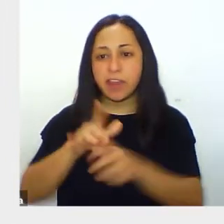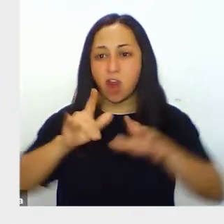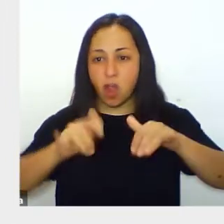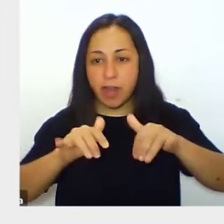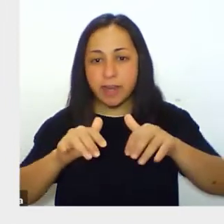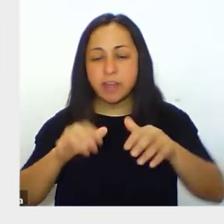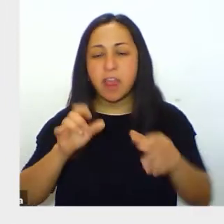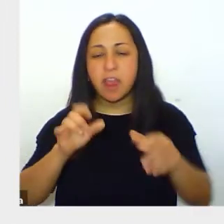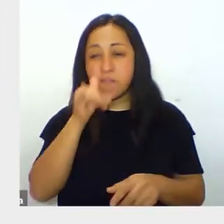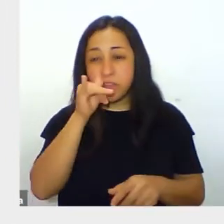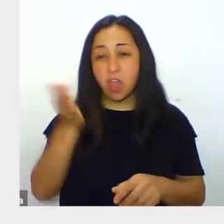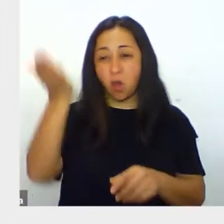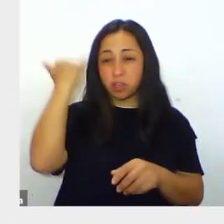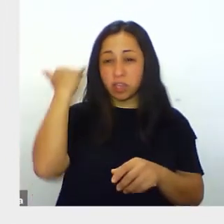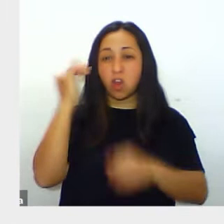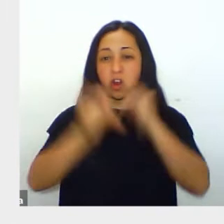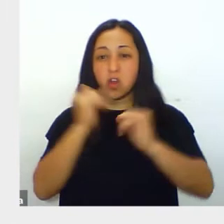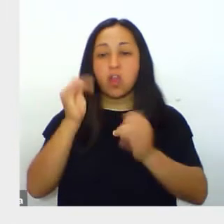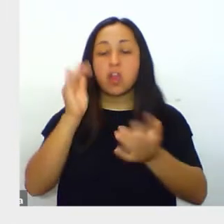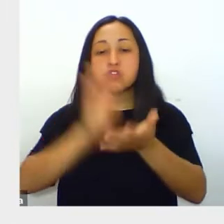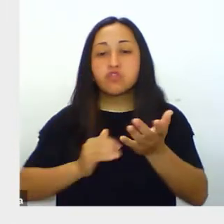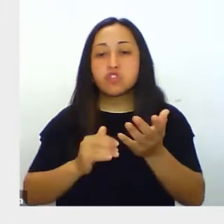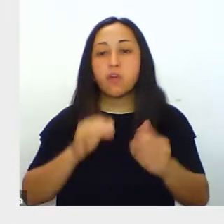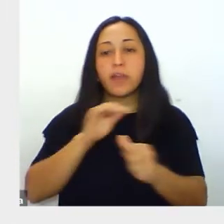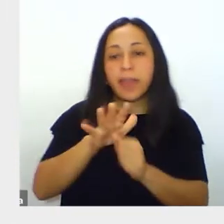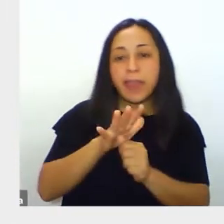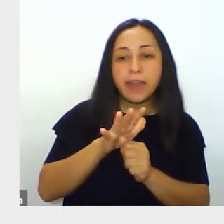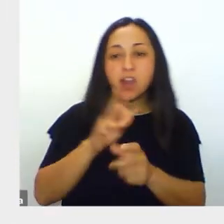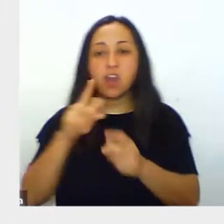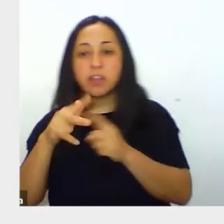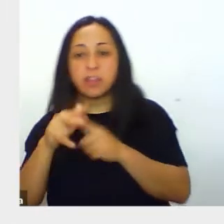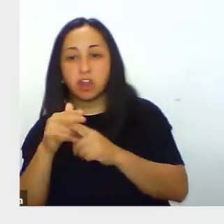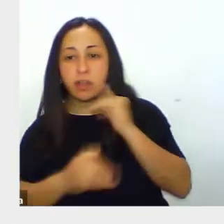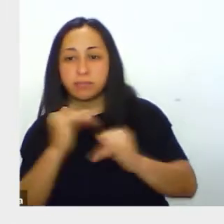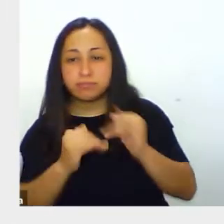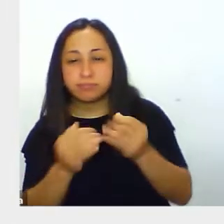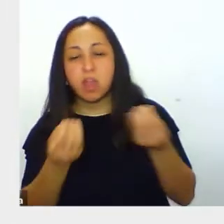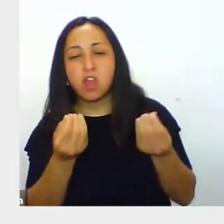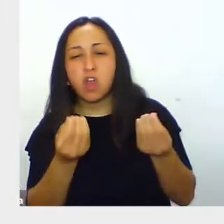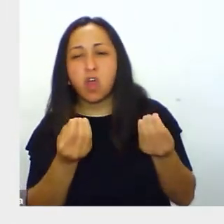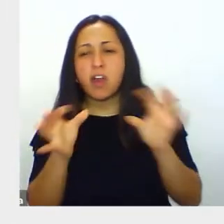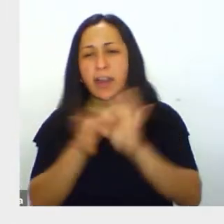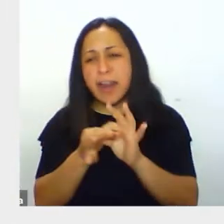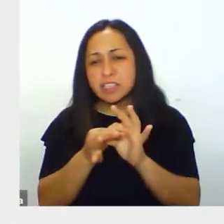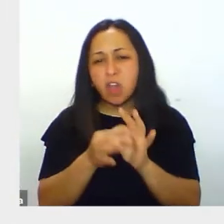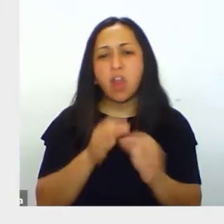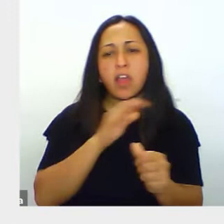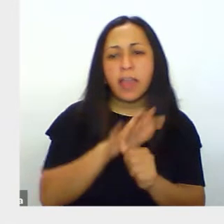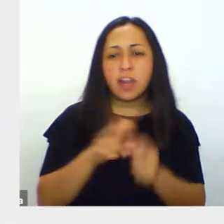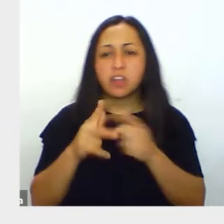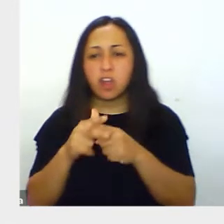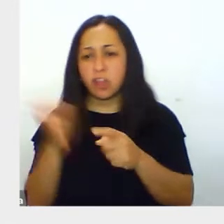En el video anterior estuvimos hablando acerca de género y tecnología, cómo se relacionan el género y la tecnología. Estuvimos